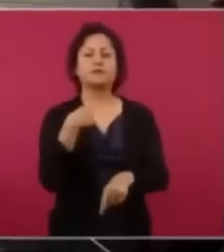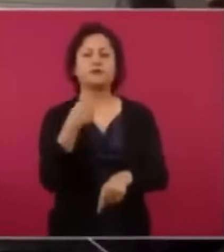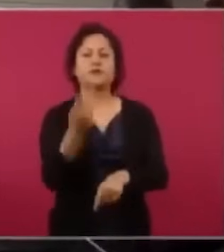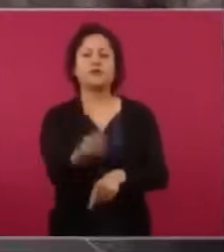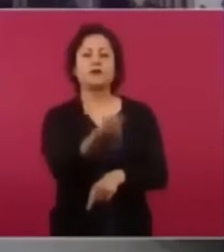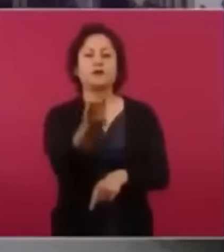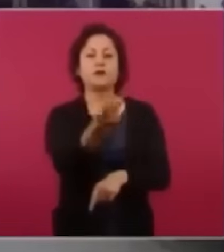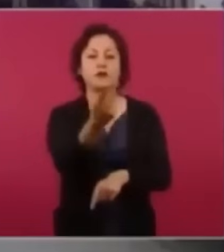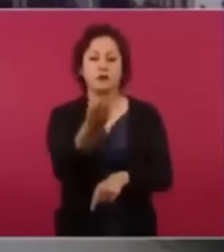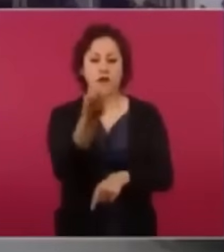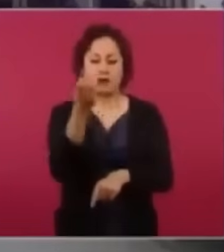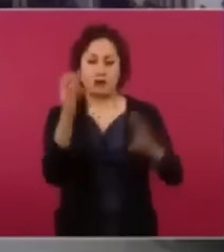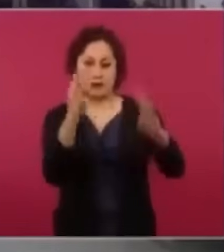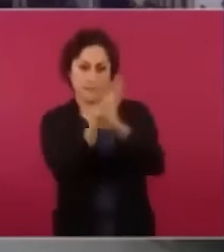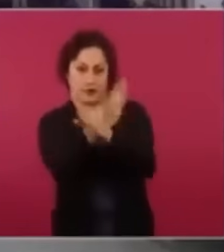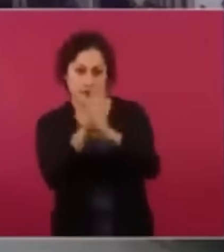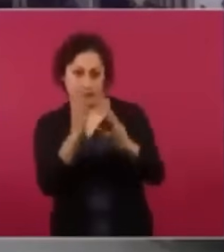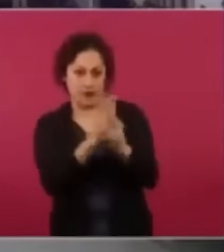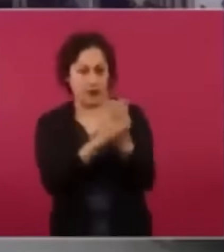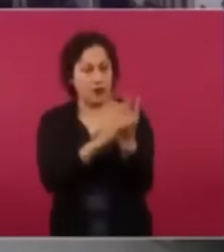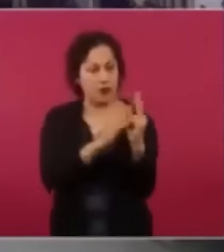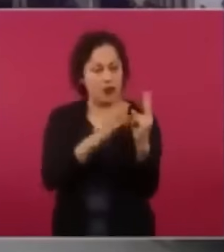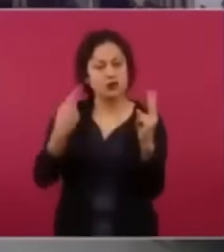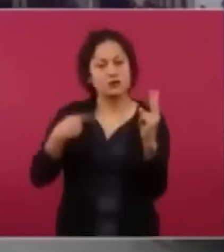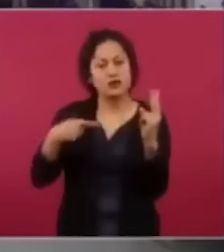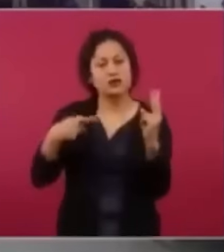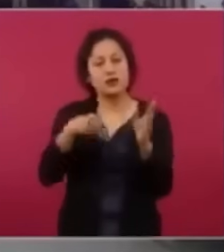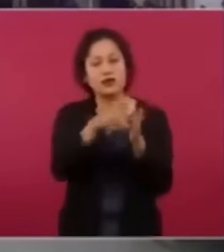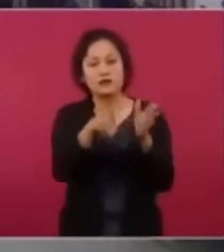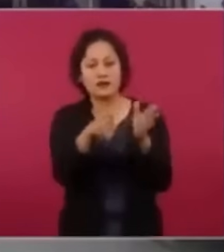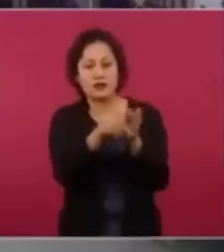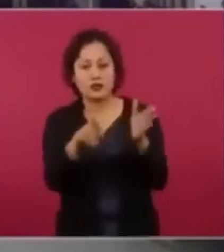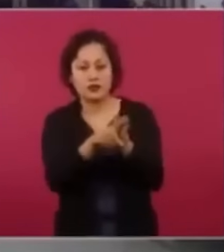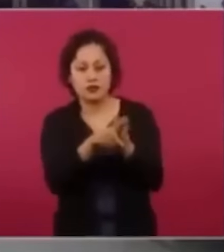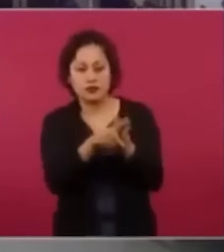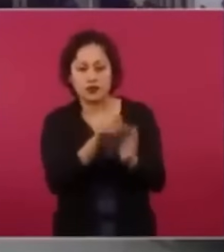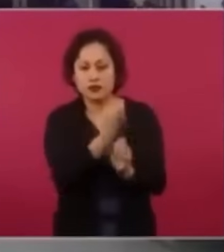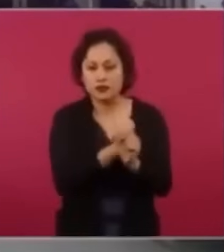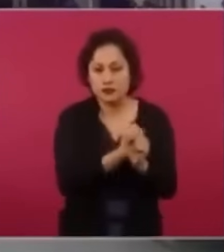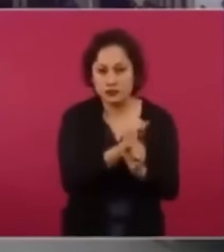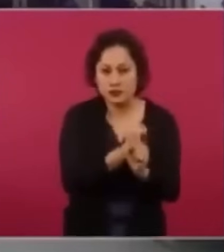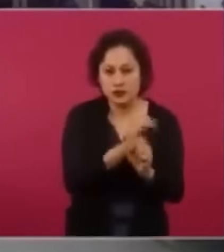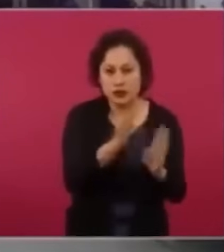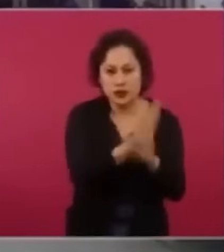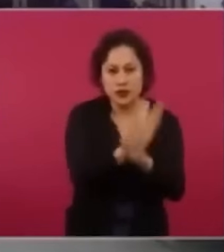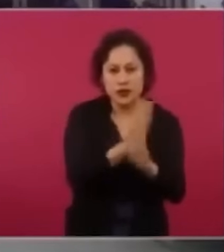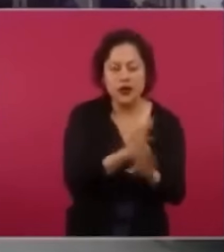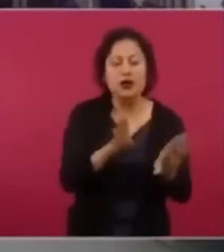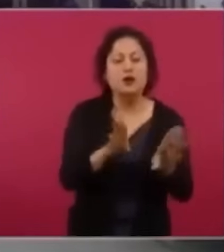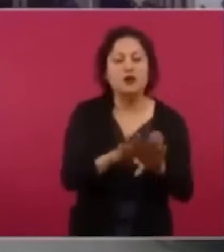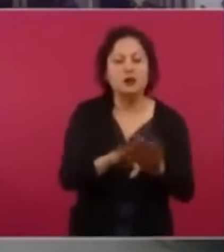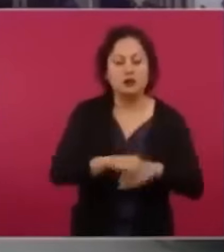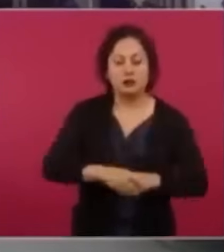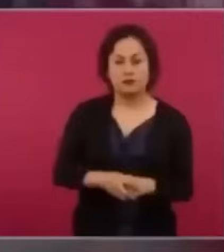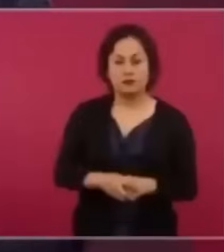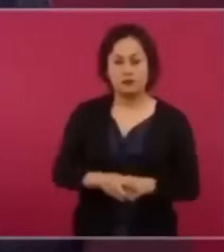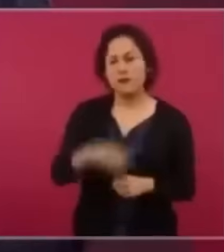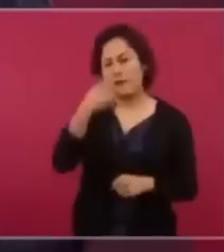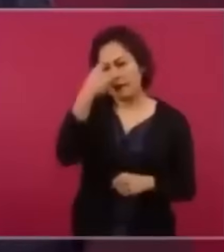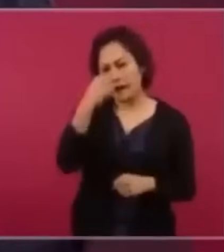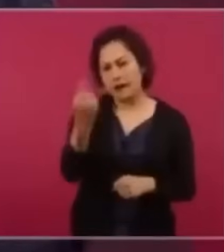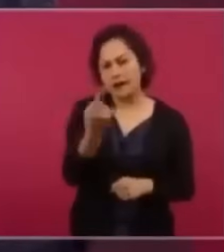dos periodistas no y sé, a un defensor? No sé, no podría responderle. Lo que sí me